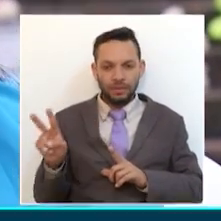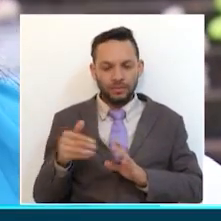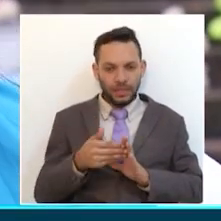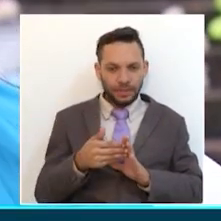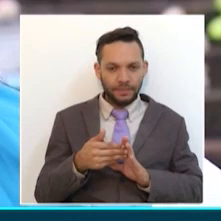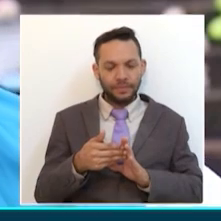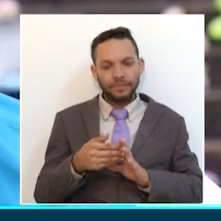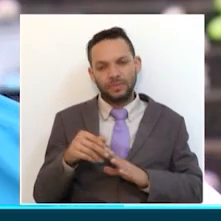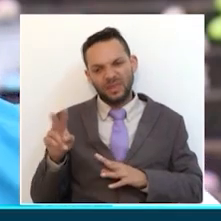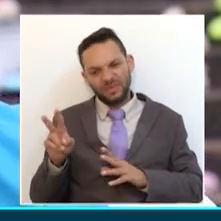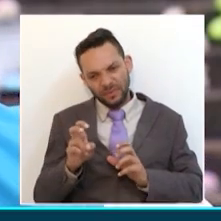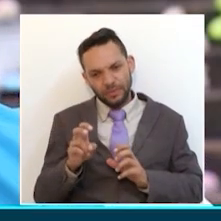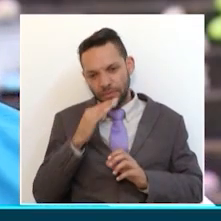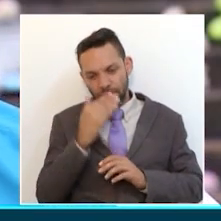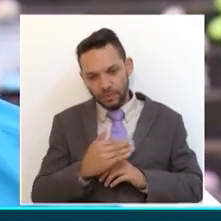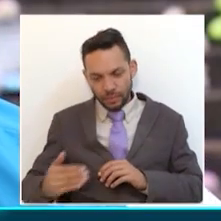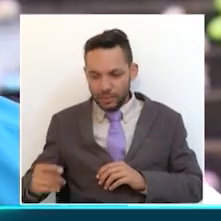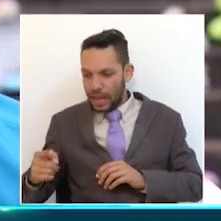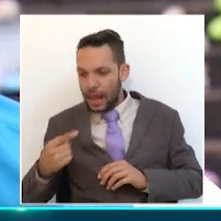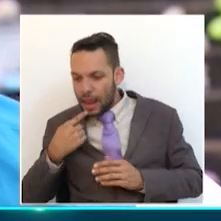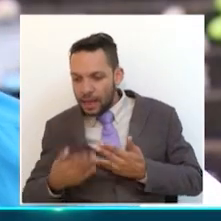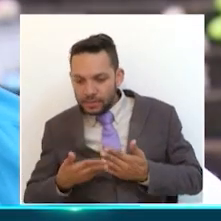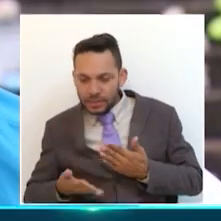22.700 niños y niñas fueron reportados por medicina legal